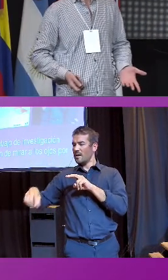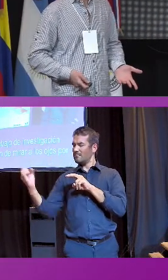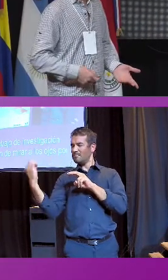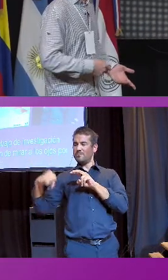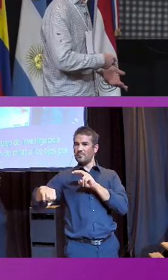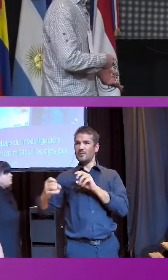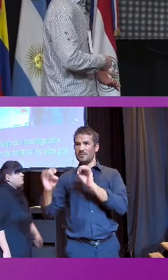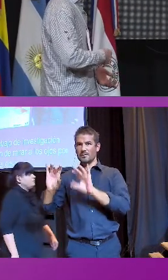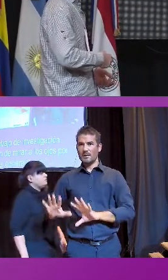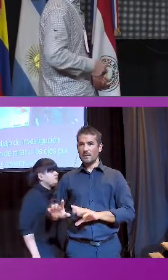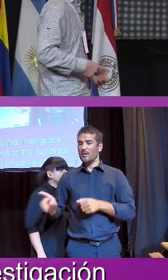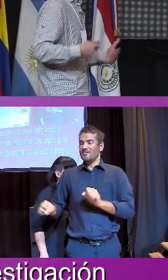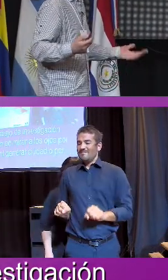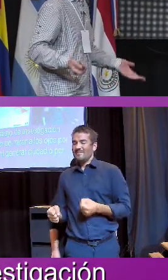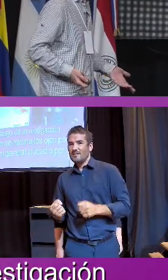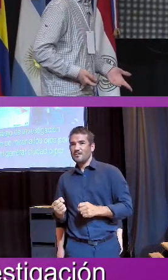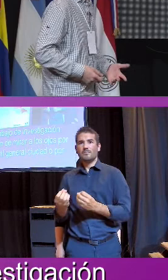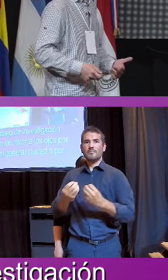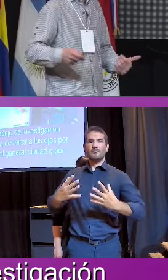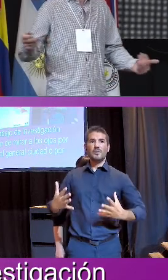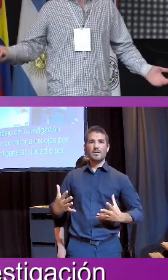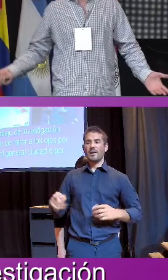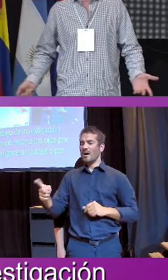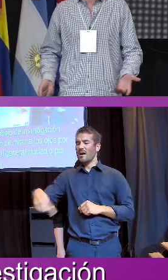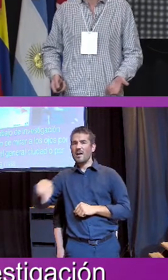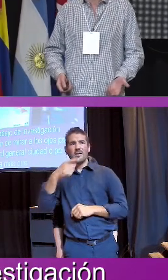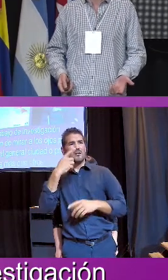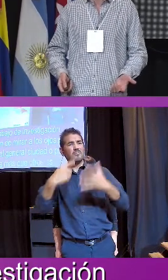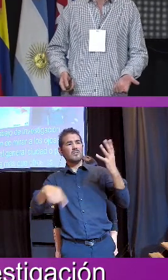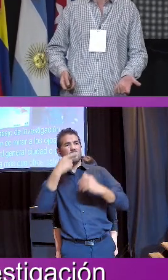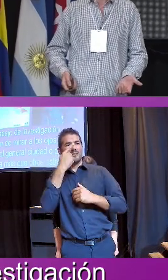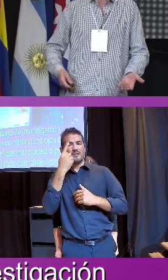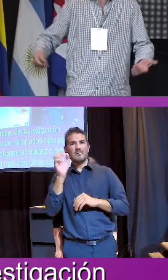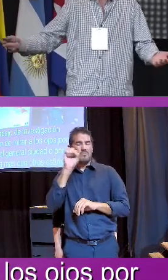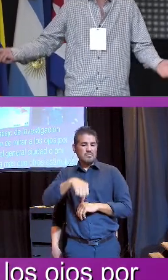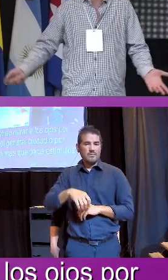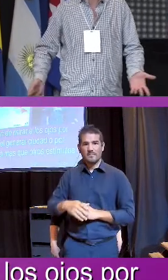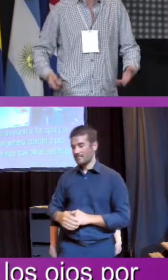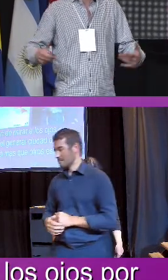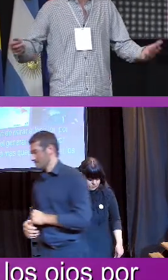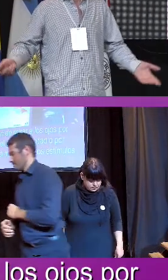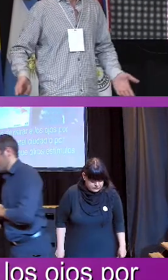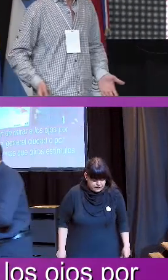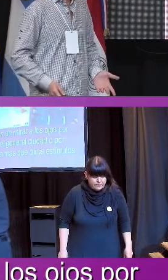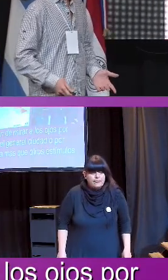que les genera ansiedad, o por una cuestión de que no les interesa más que otros estímulos, ¿sí?, que cualquier otro